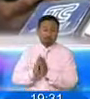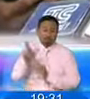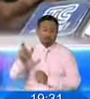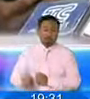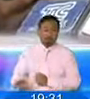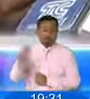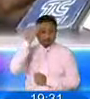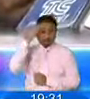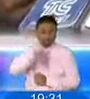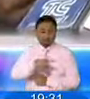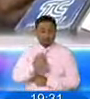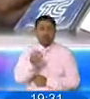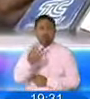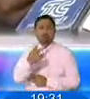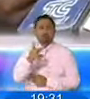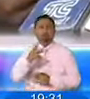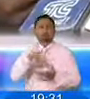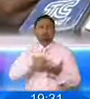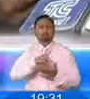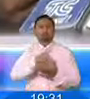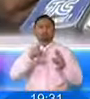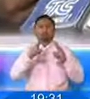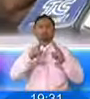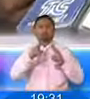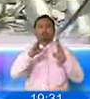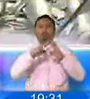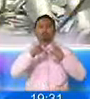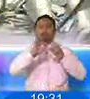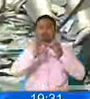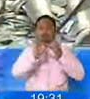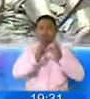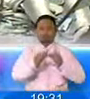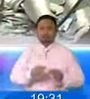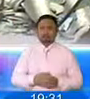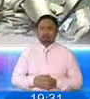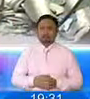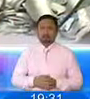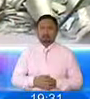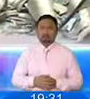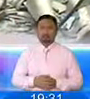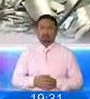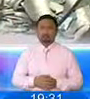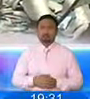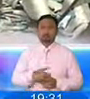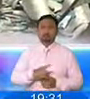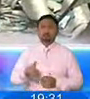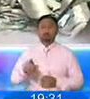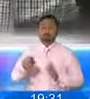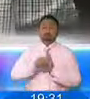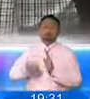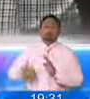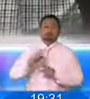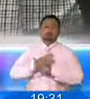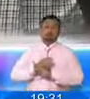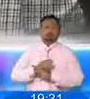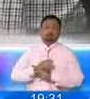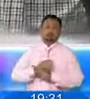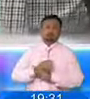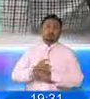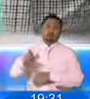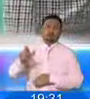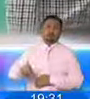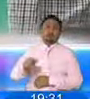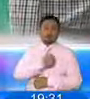determinar cuánto es el valor a que asciende la pérdida o el daño. Por su lado, la defensa de la parte acusada de homicidio